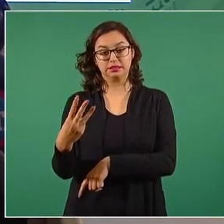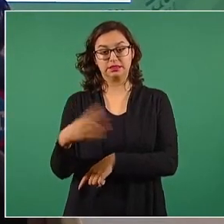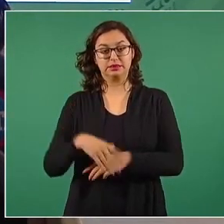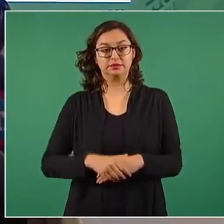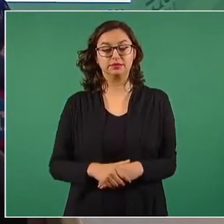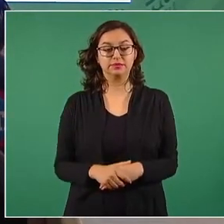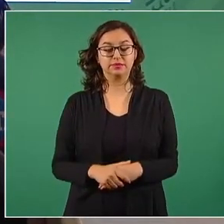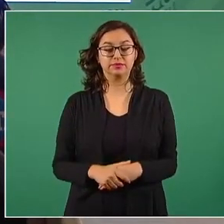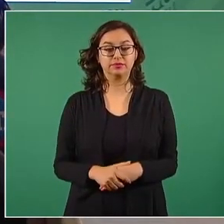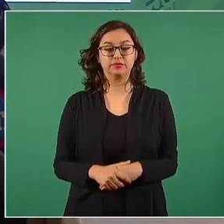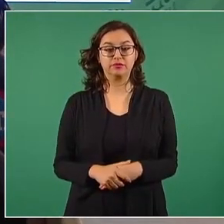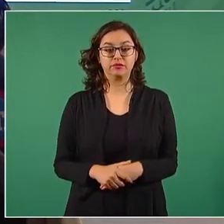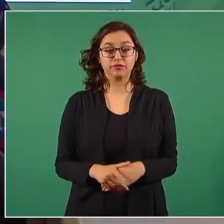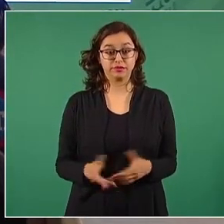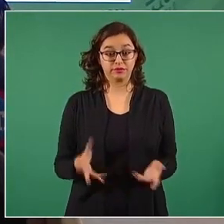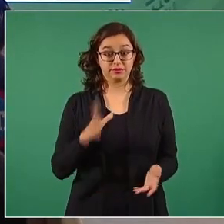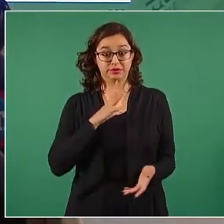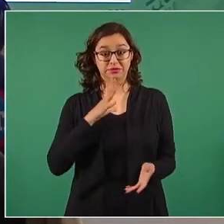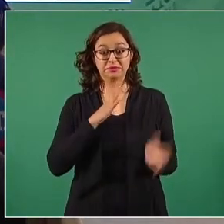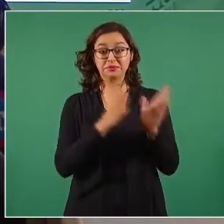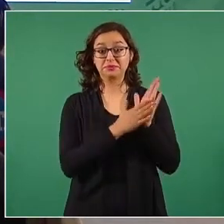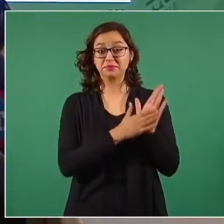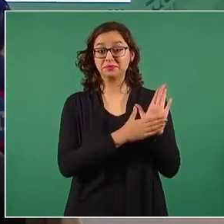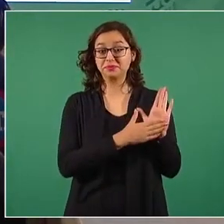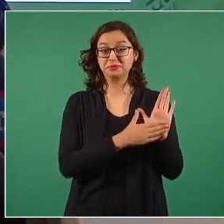No presentamos pruebas. Pues aquí están las pruebas.